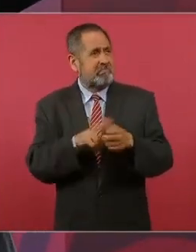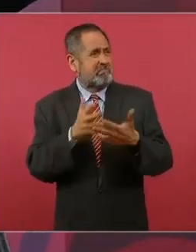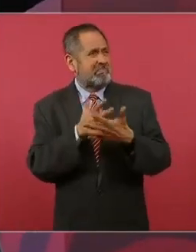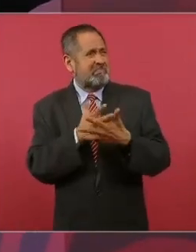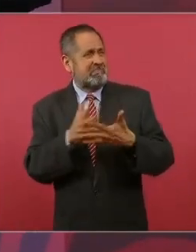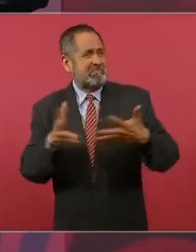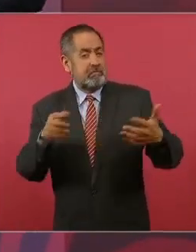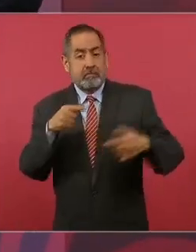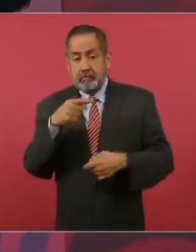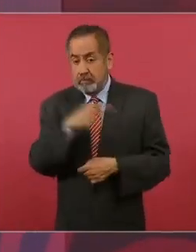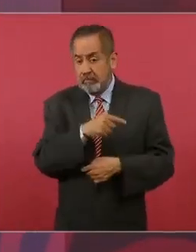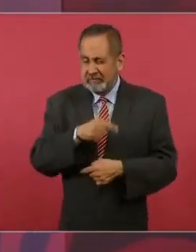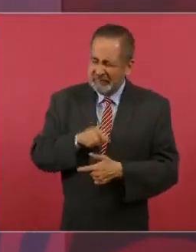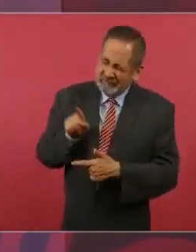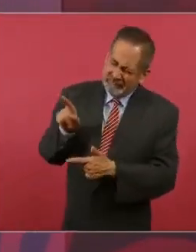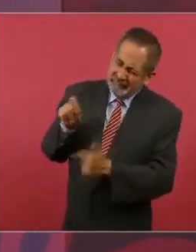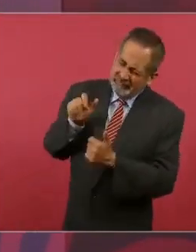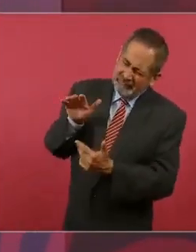Cobraron